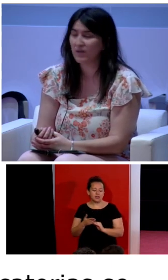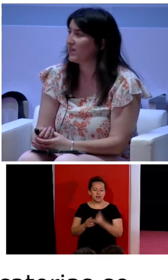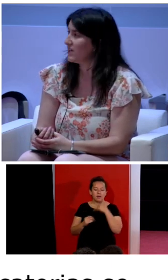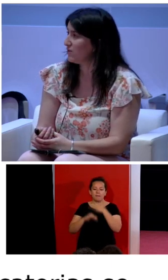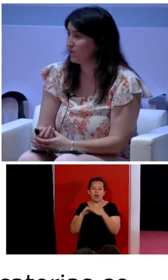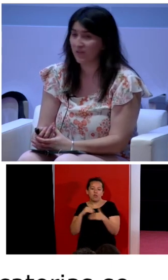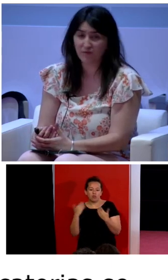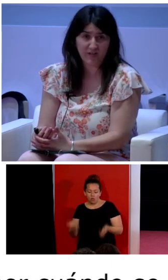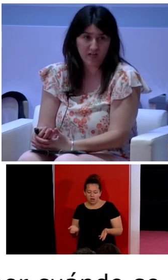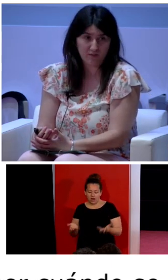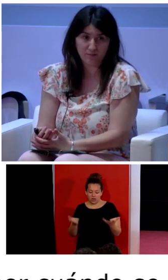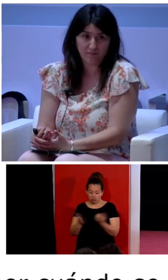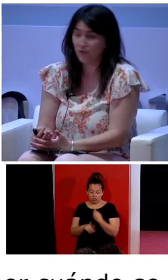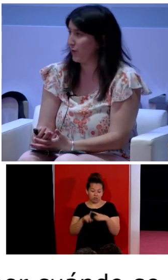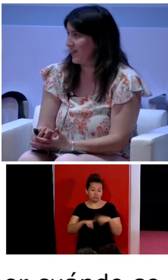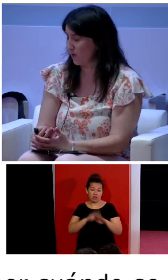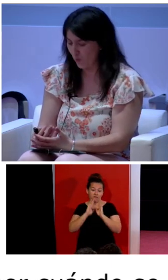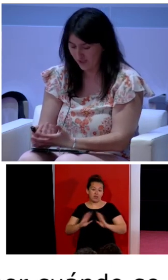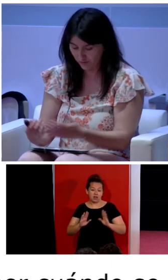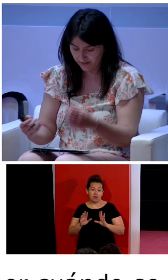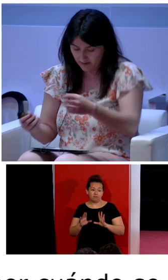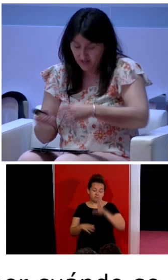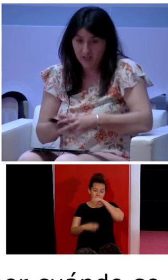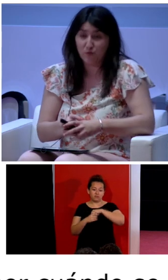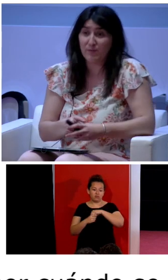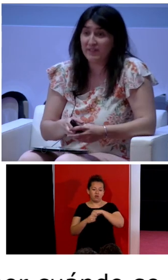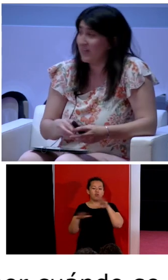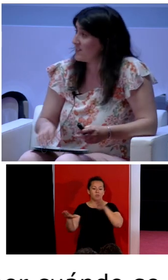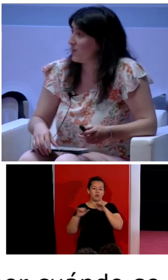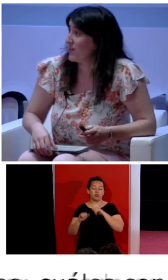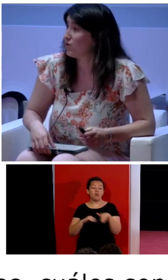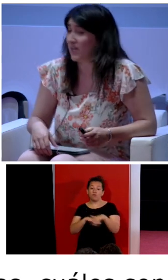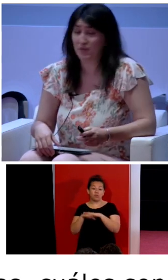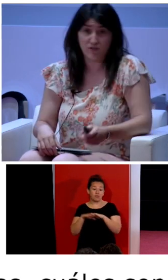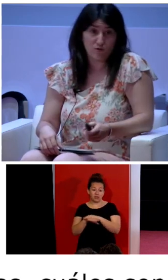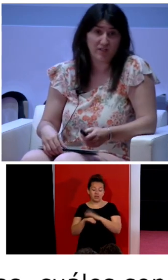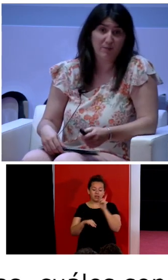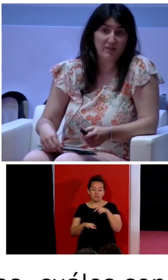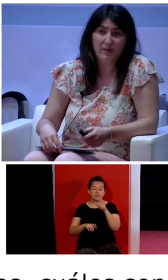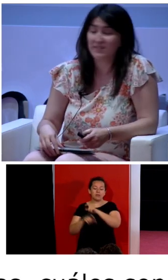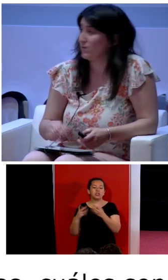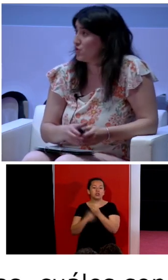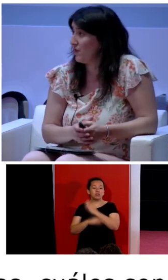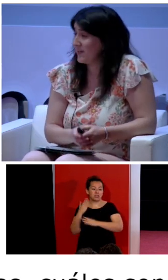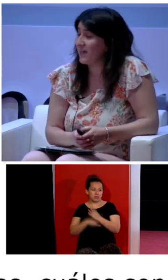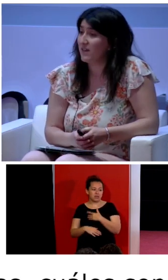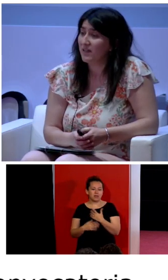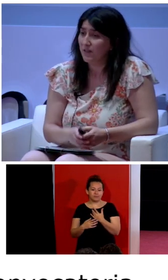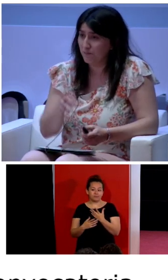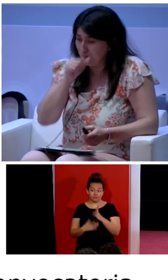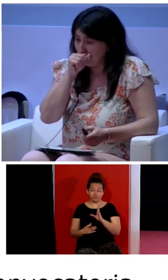plazos y todo lo que al final rodea la convocatoria. Es fundamental, sin embargo, que las personas con discapacidad, así como su